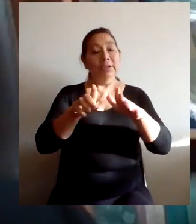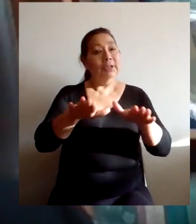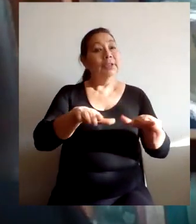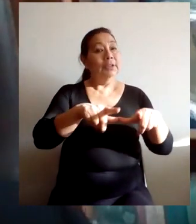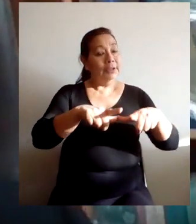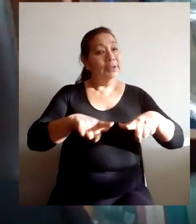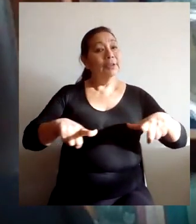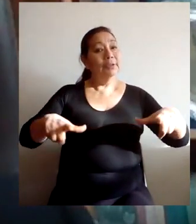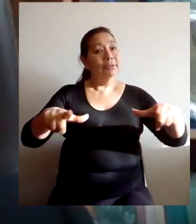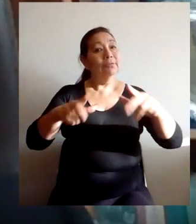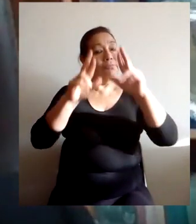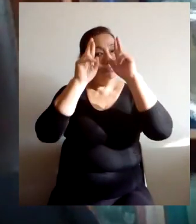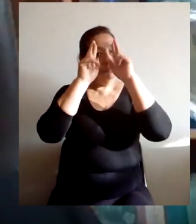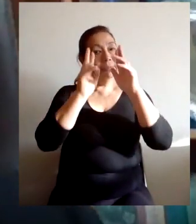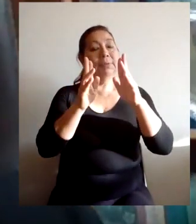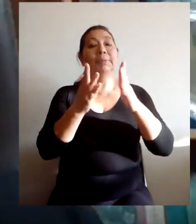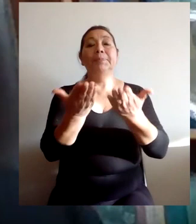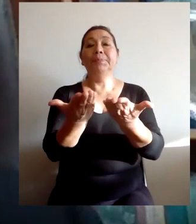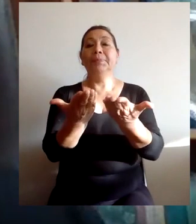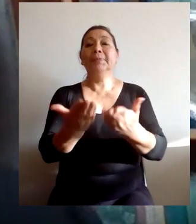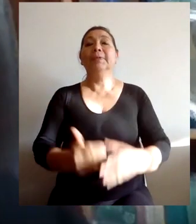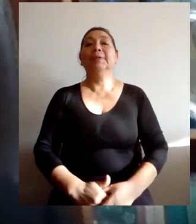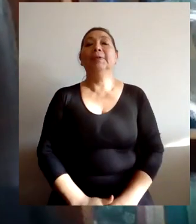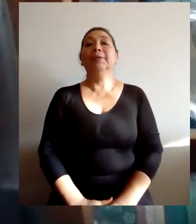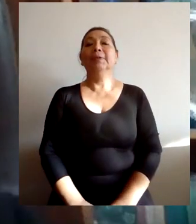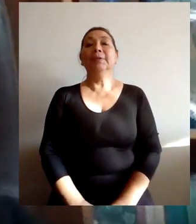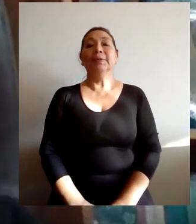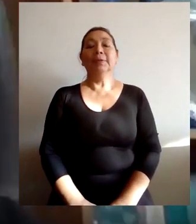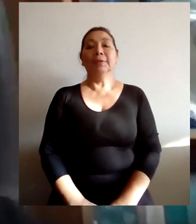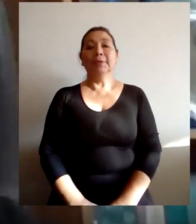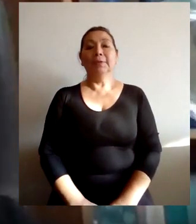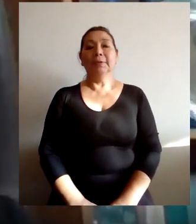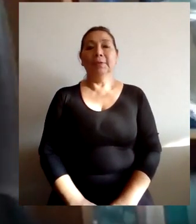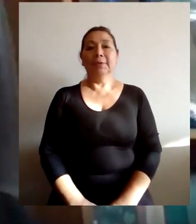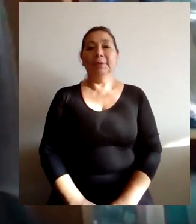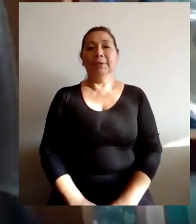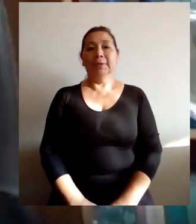sala. Lo escuchamos con la mayor atención.